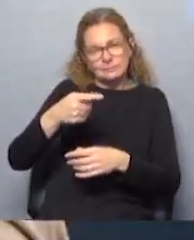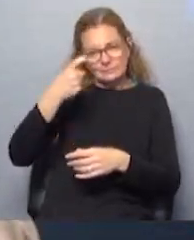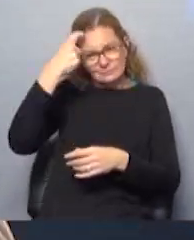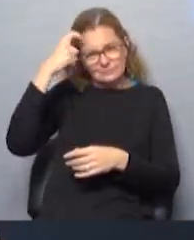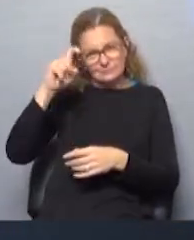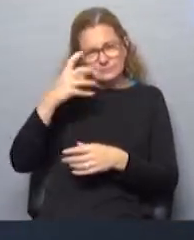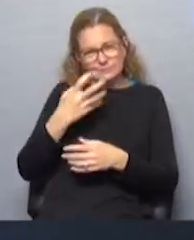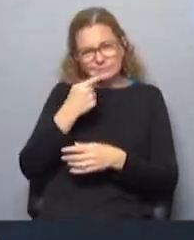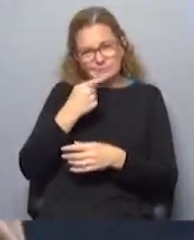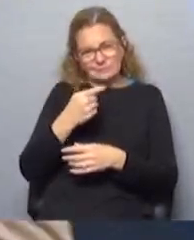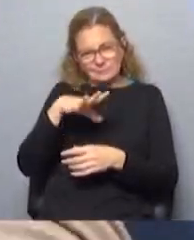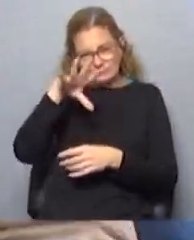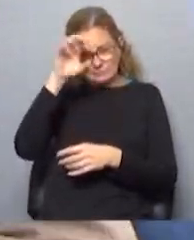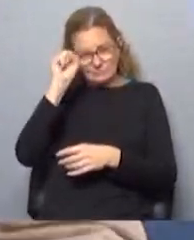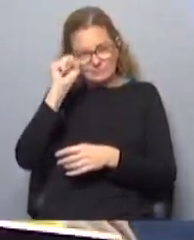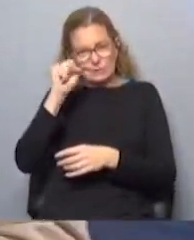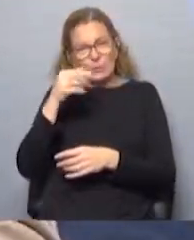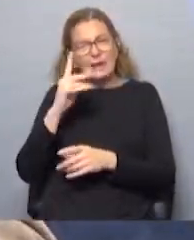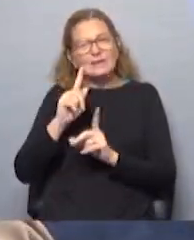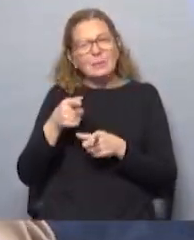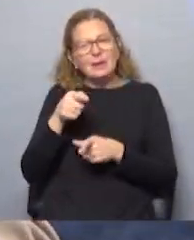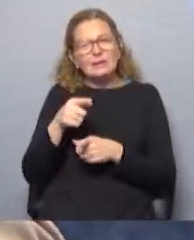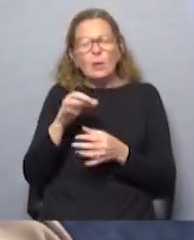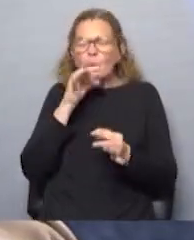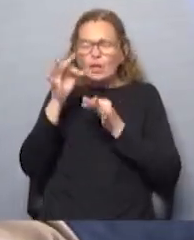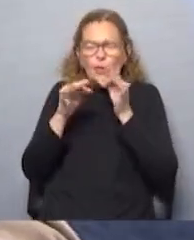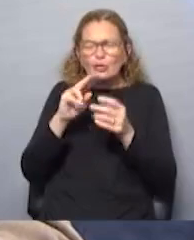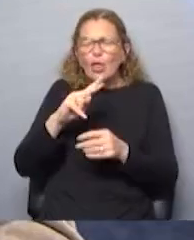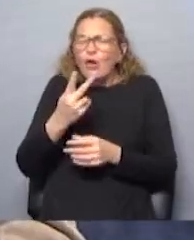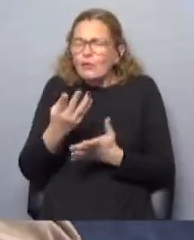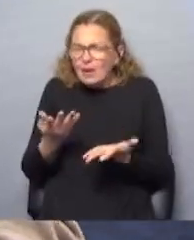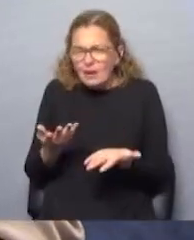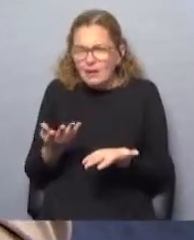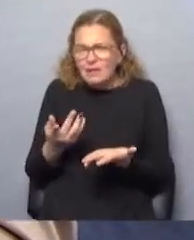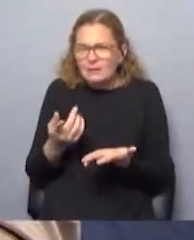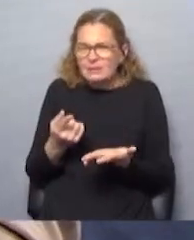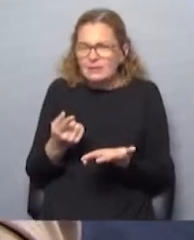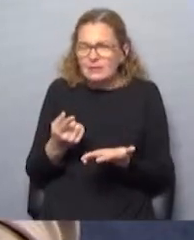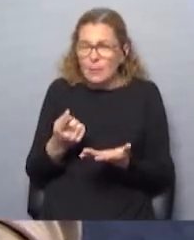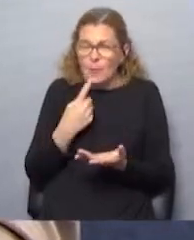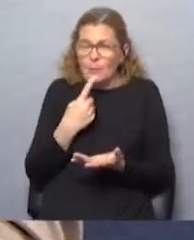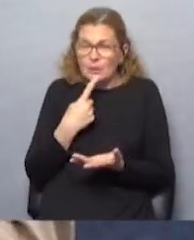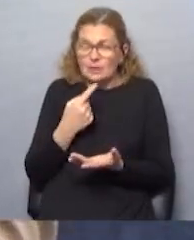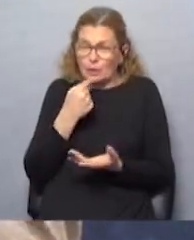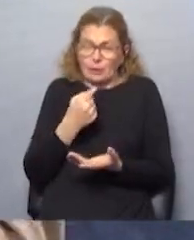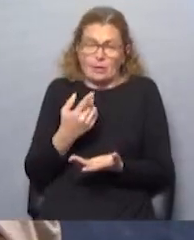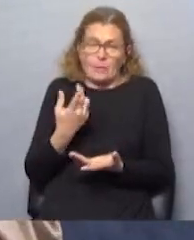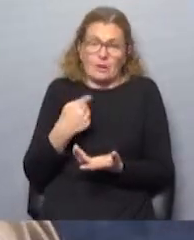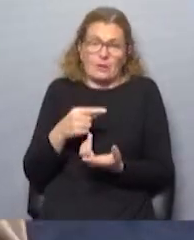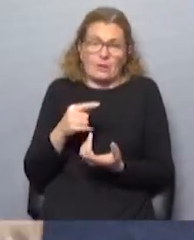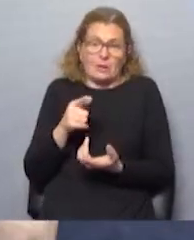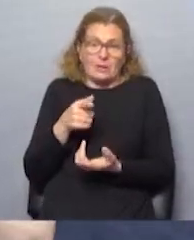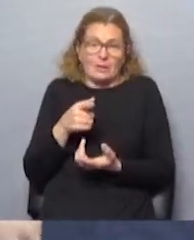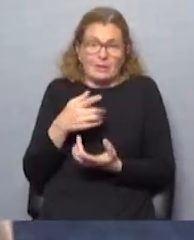que quiere decir quiero comprender también este doble discurso a nivel de efe de ser netamente político lo que estoy diciendo pero es así